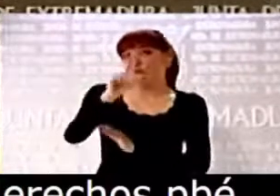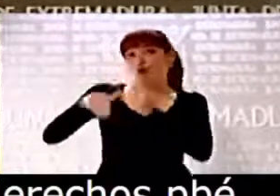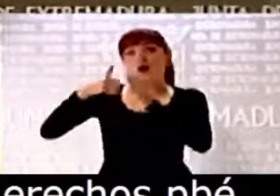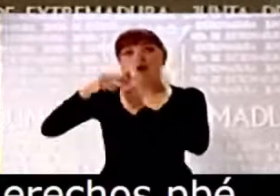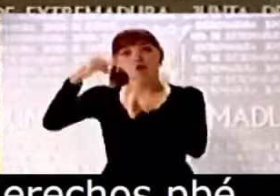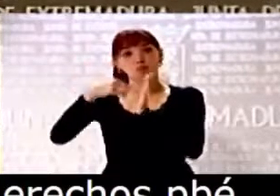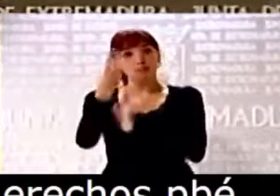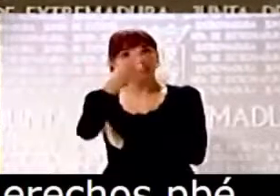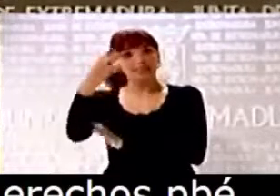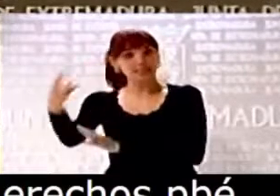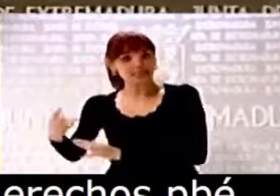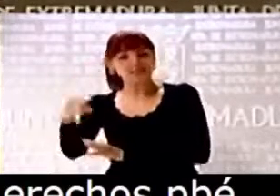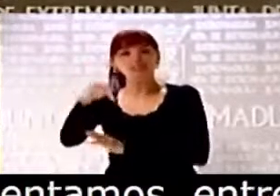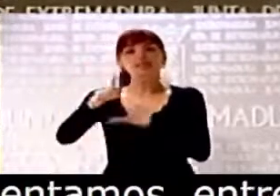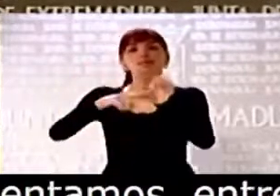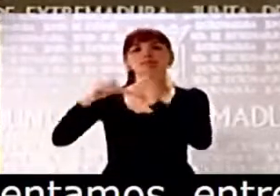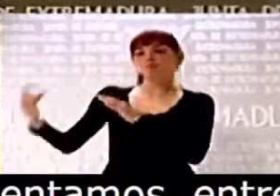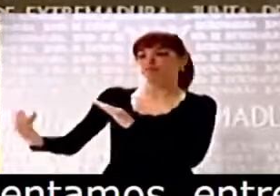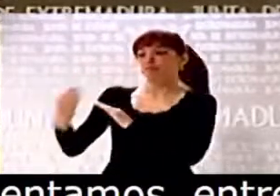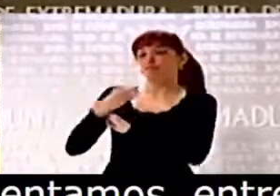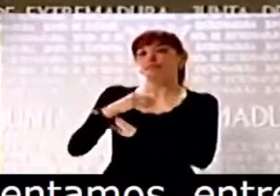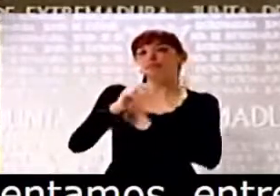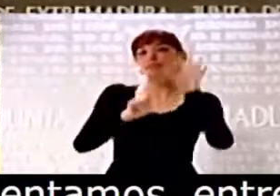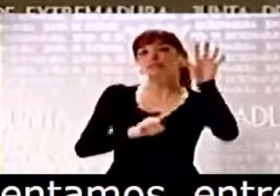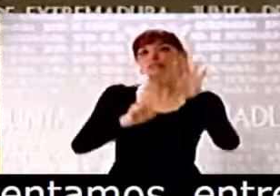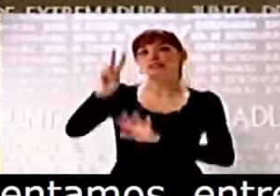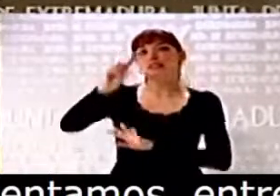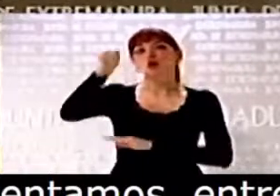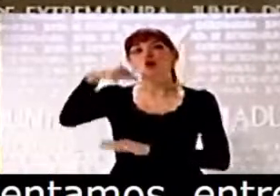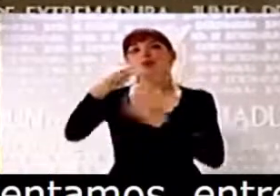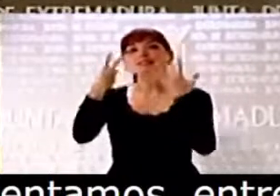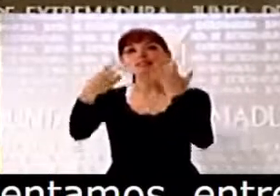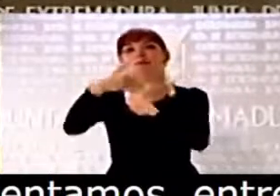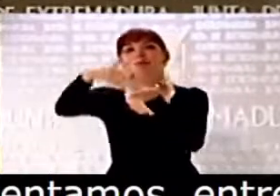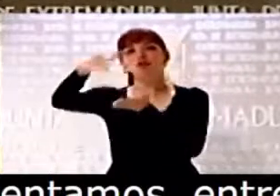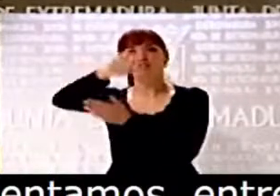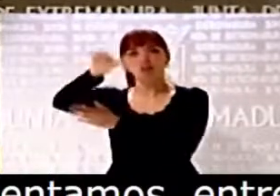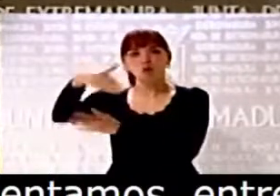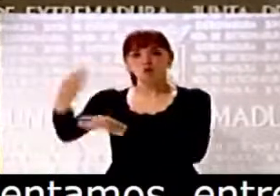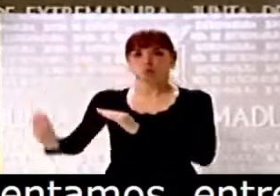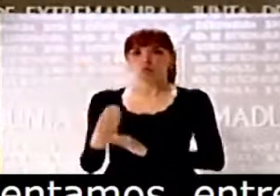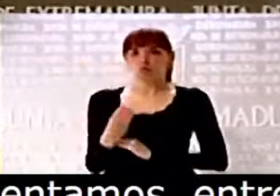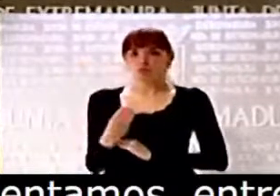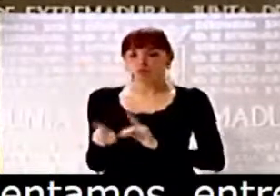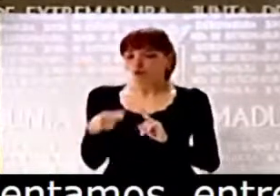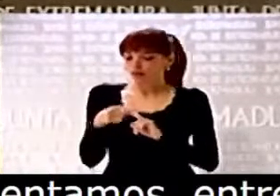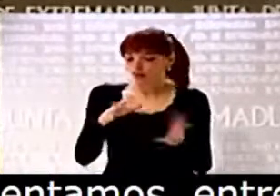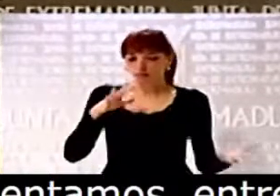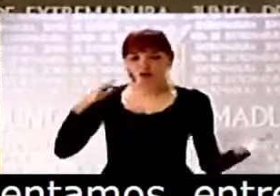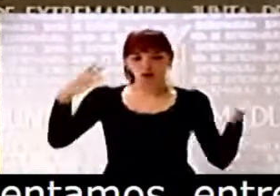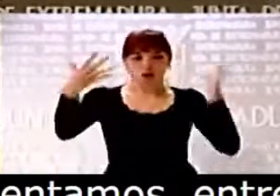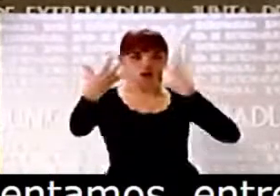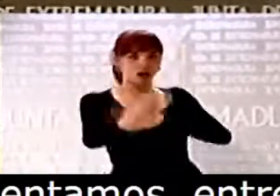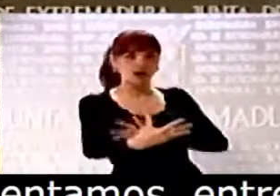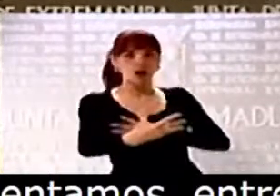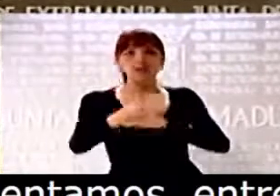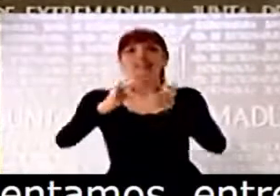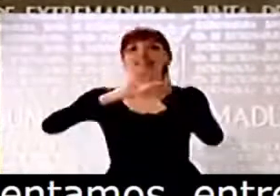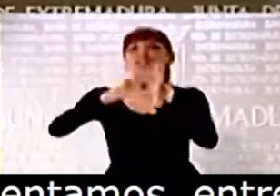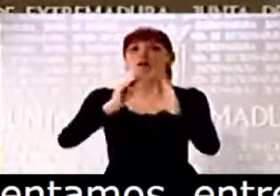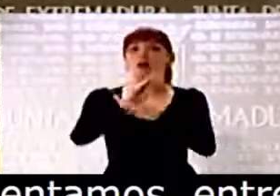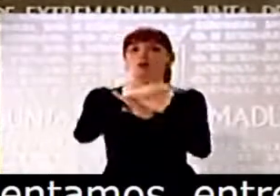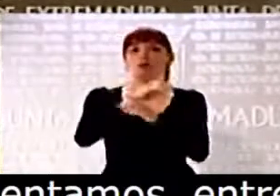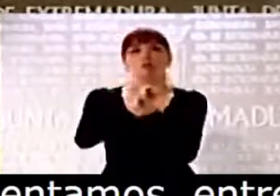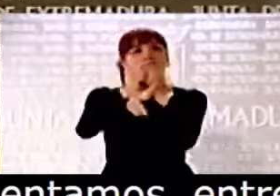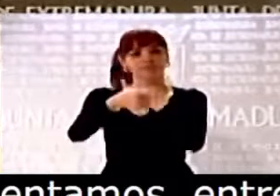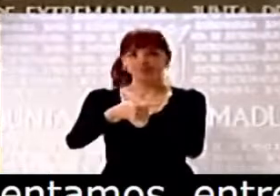2023, Extremadura va a recibir 67,7 millones de euros para avanzar en esta transformación del sistema de cuidados.